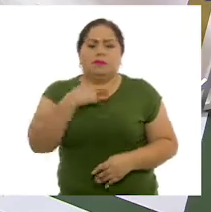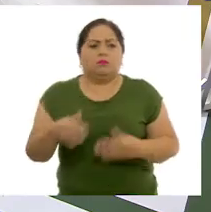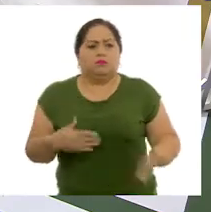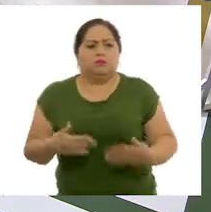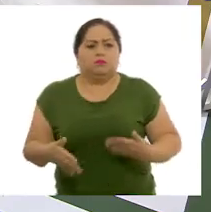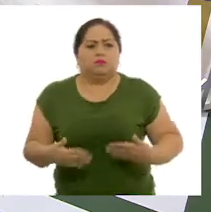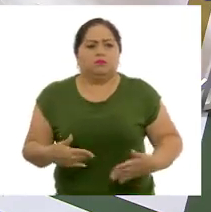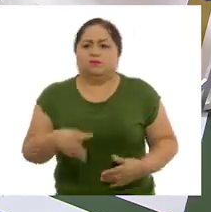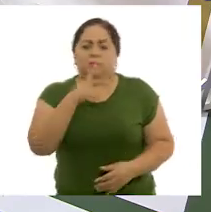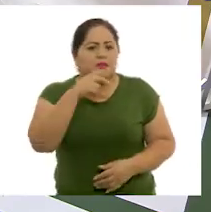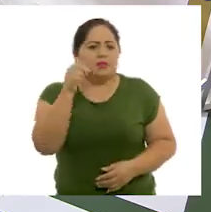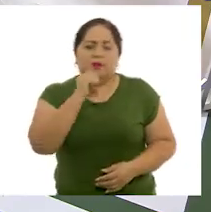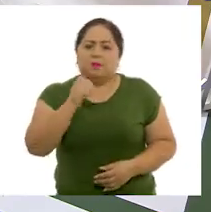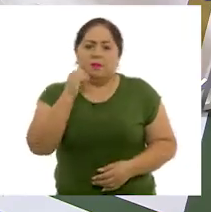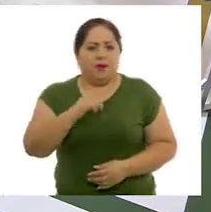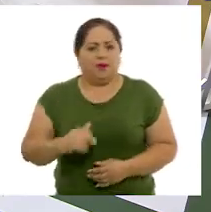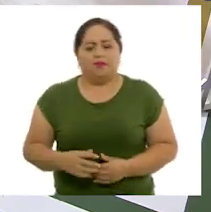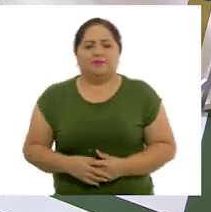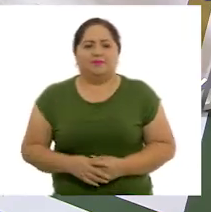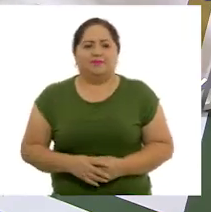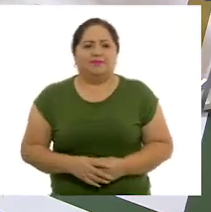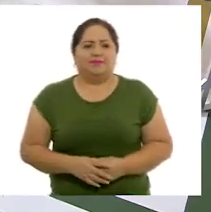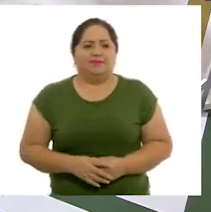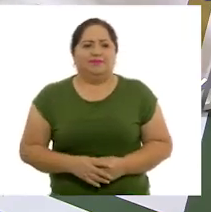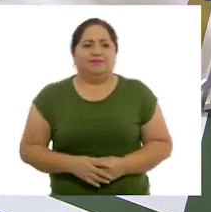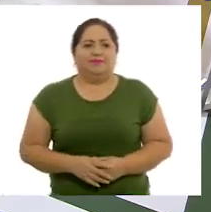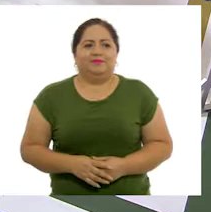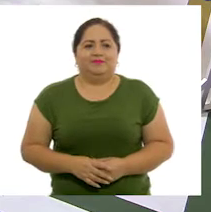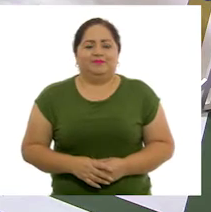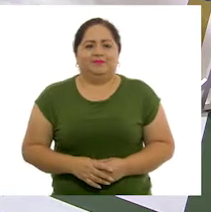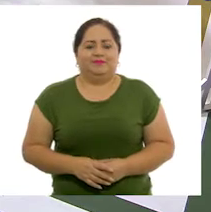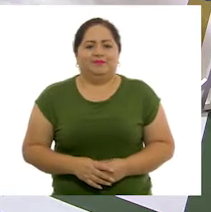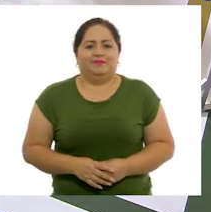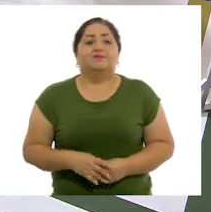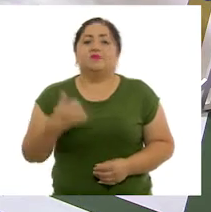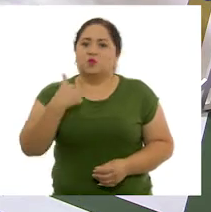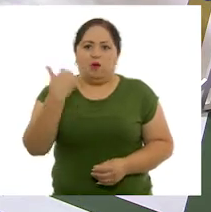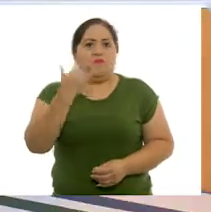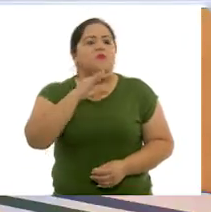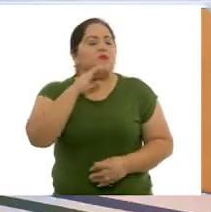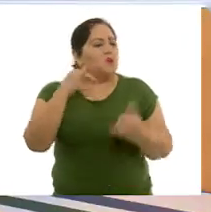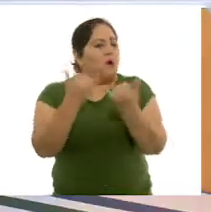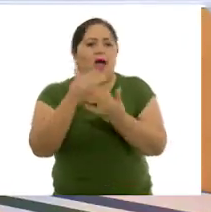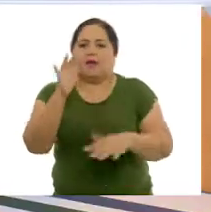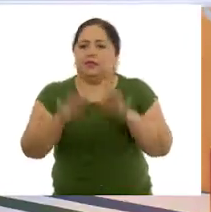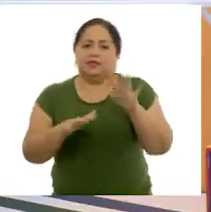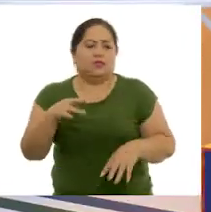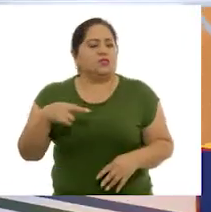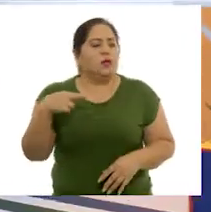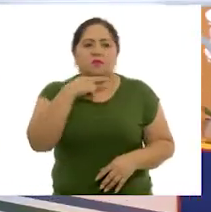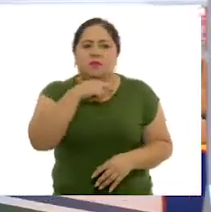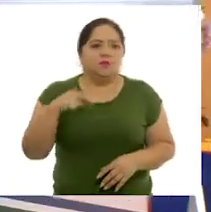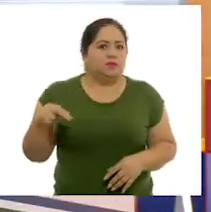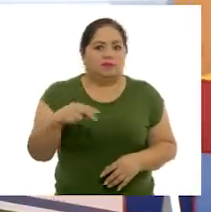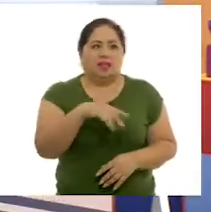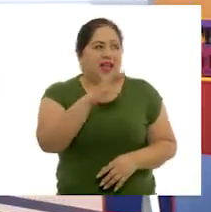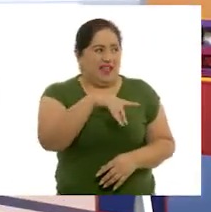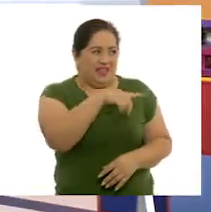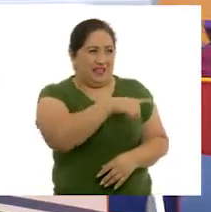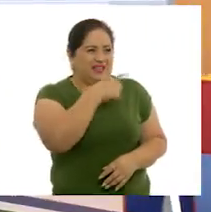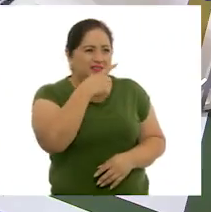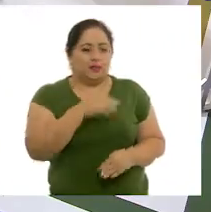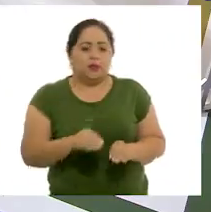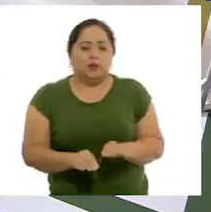apuro. Ah, ya ha de estar muy ocupado. Sí. Sí, mi mamá también a veces camina también a veces muy rápido y como dices, con